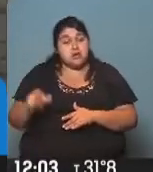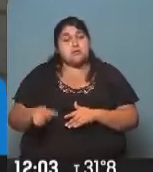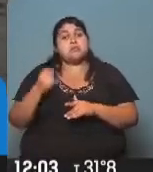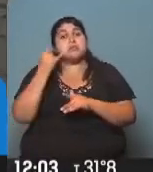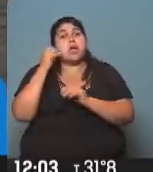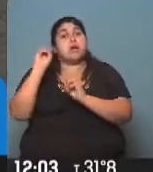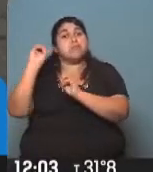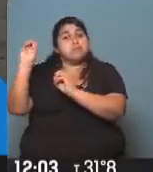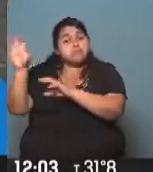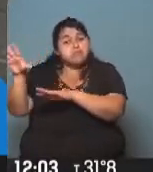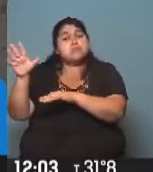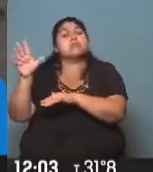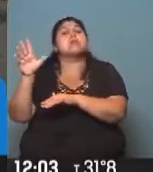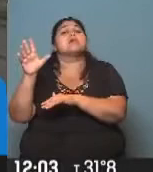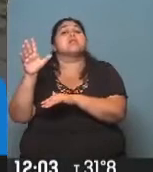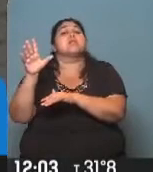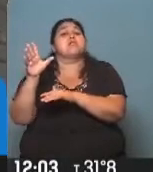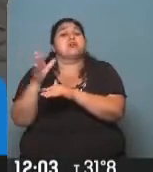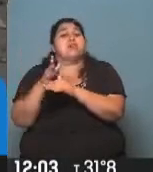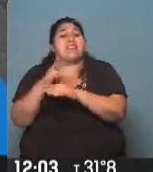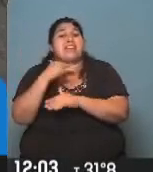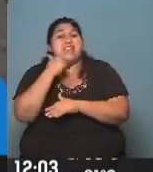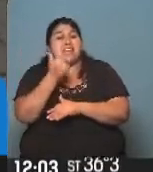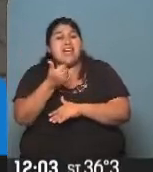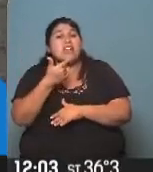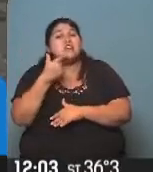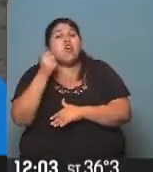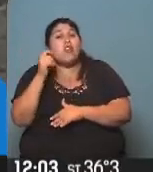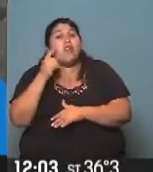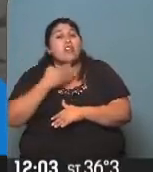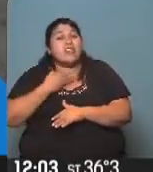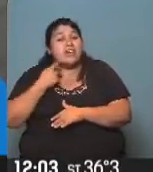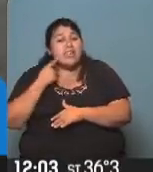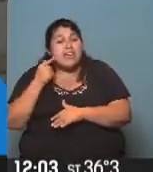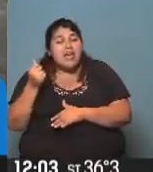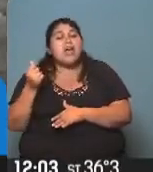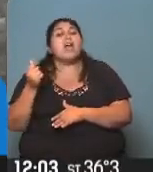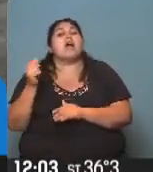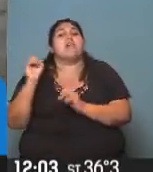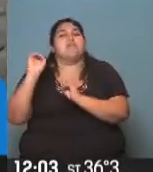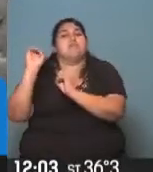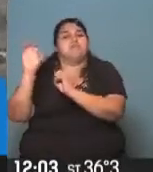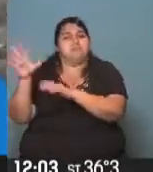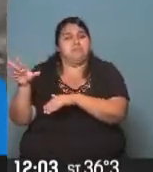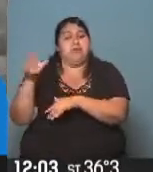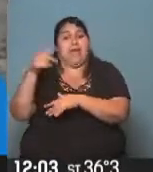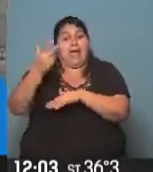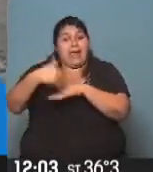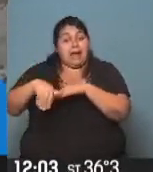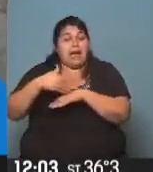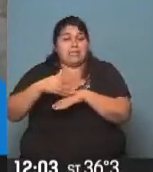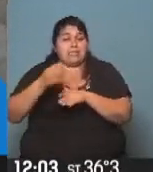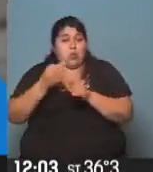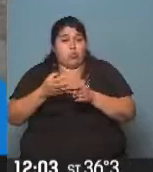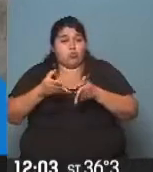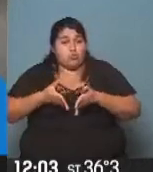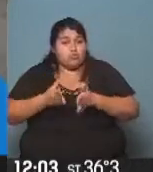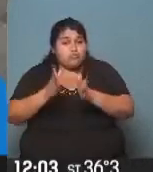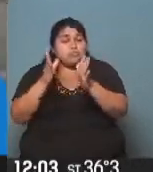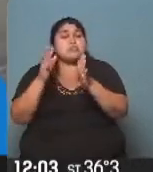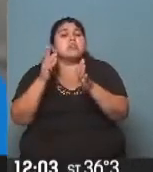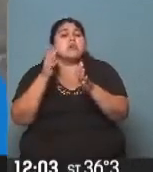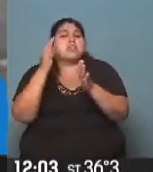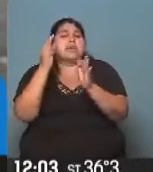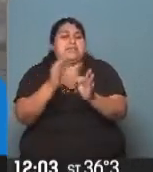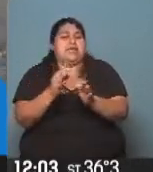sofía con quien tenía una hija de tres años en la estación de victoria y por esta calle se dirigía cuando en este punto